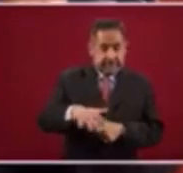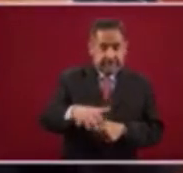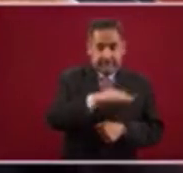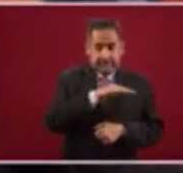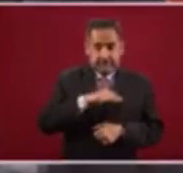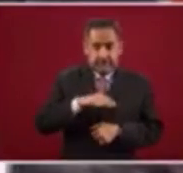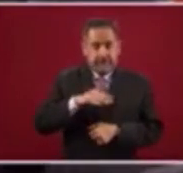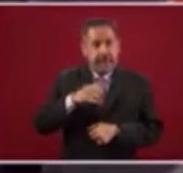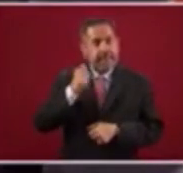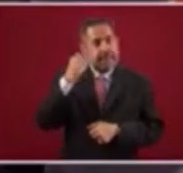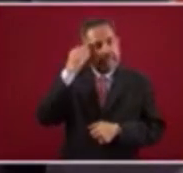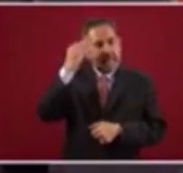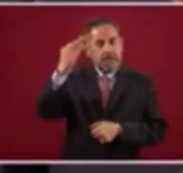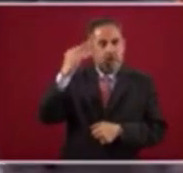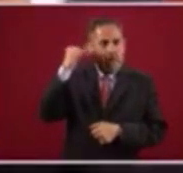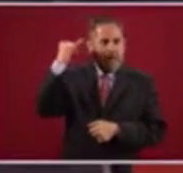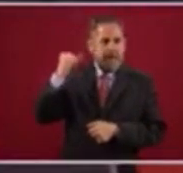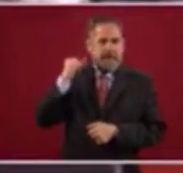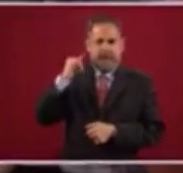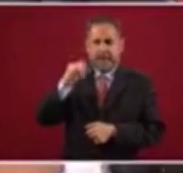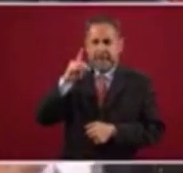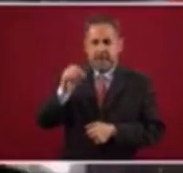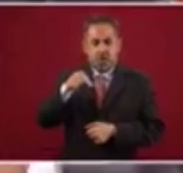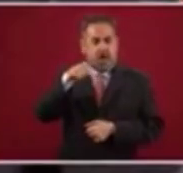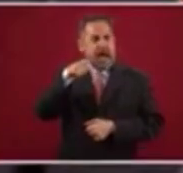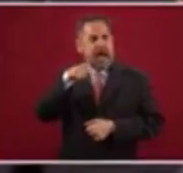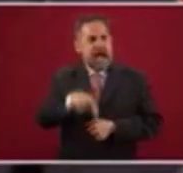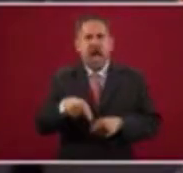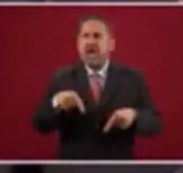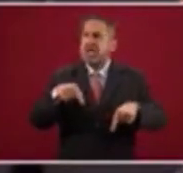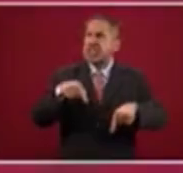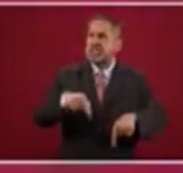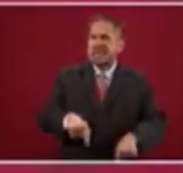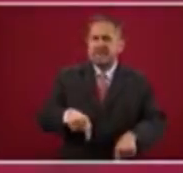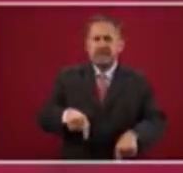del imperio. Aquí estuvo